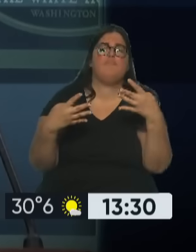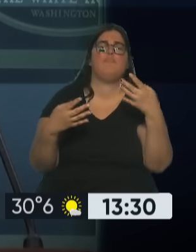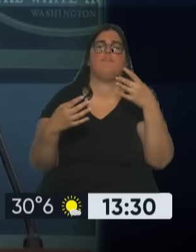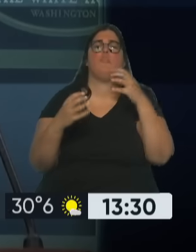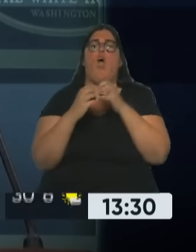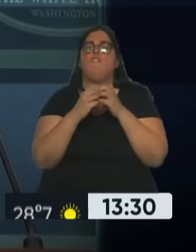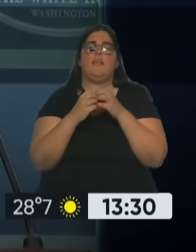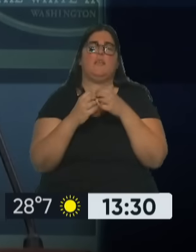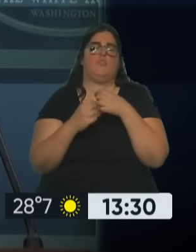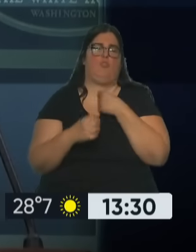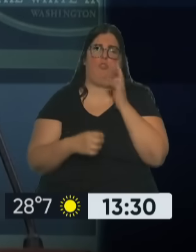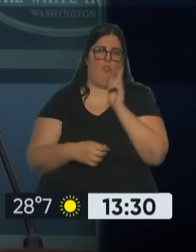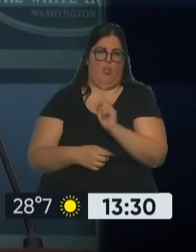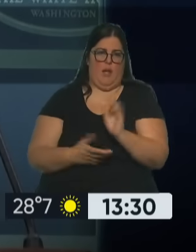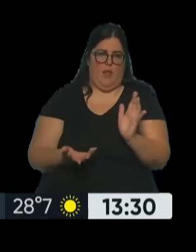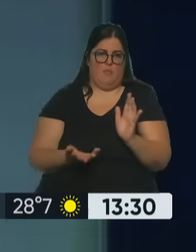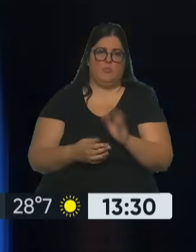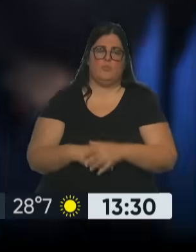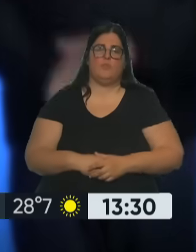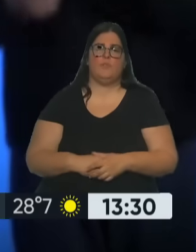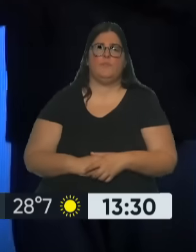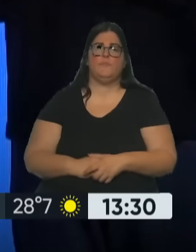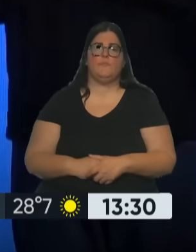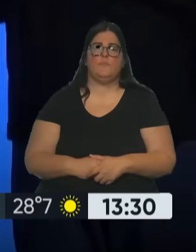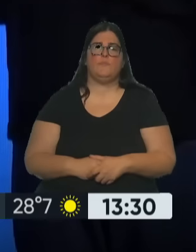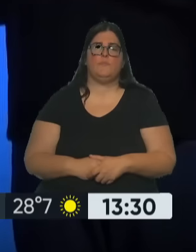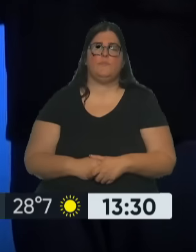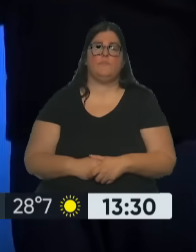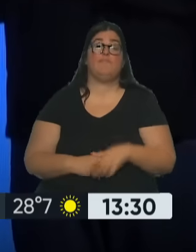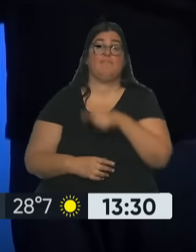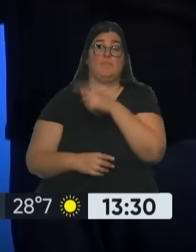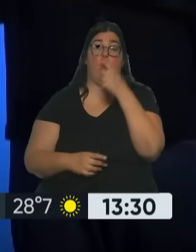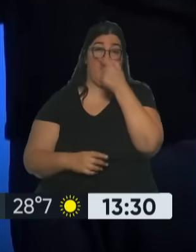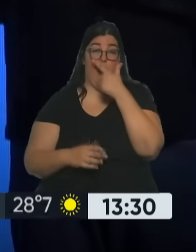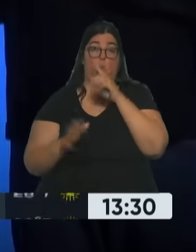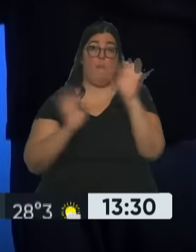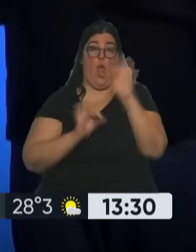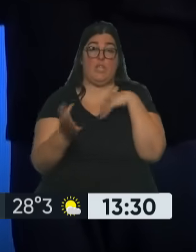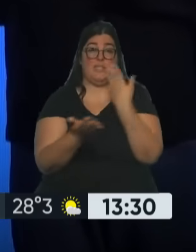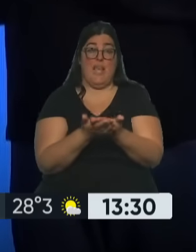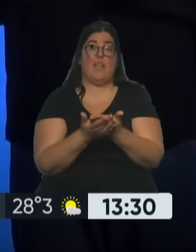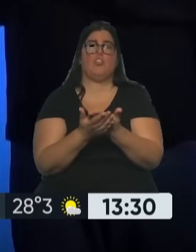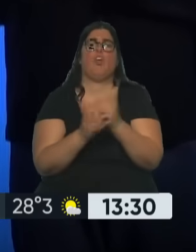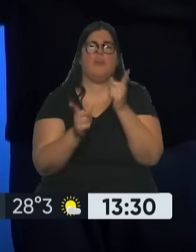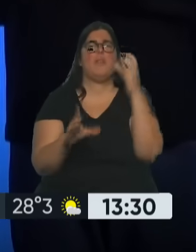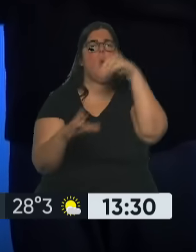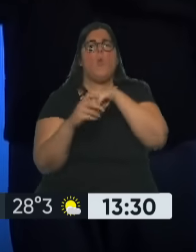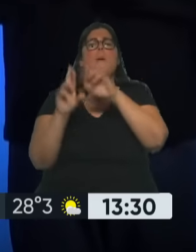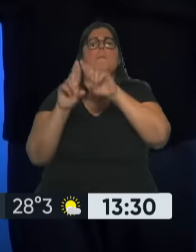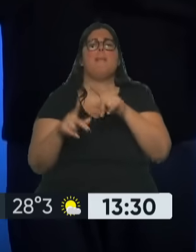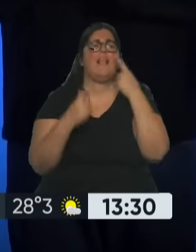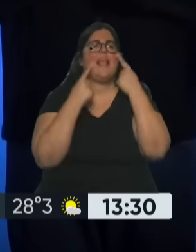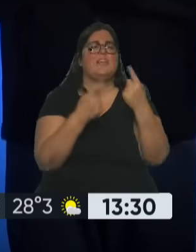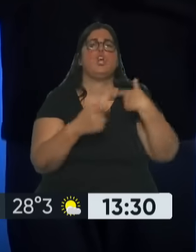occur, and we're obviously in touch with all our partners. El proyecto de Maduro incluye también un plan de atención social para